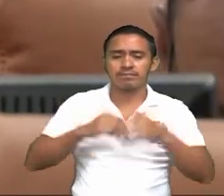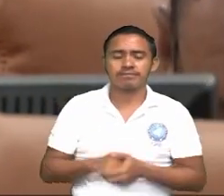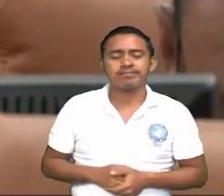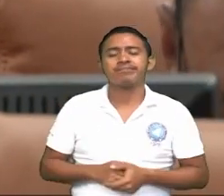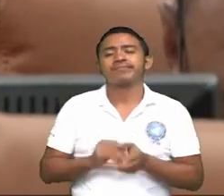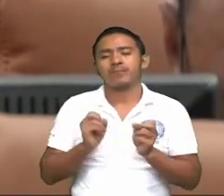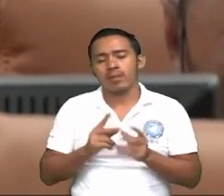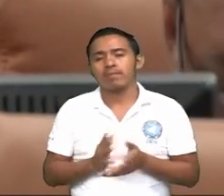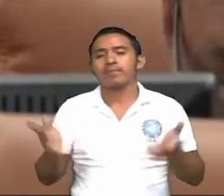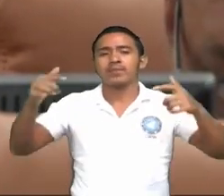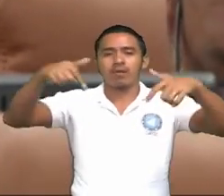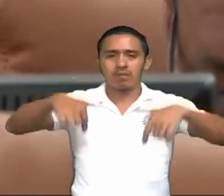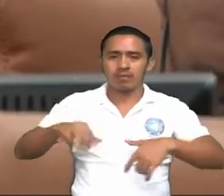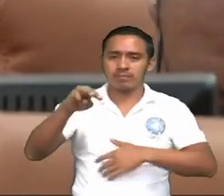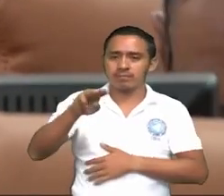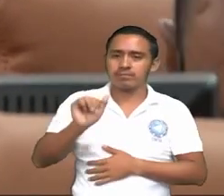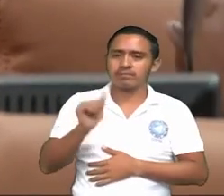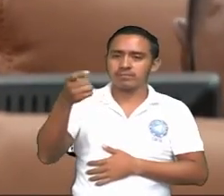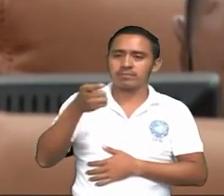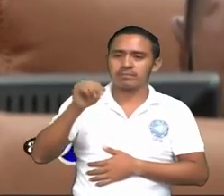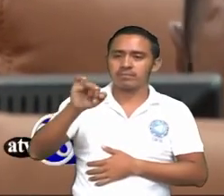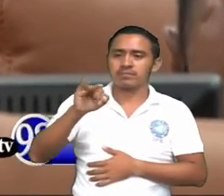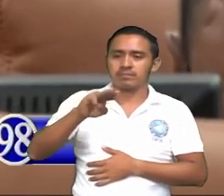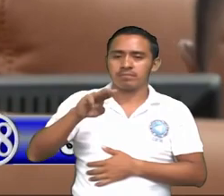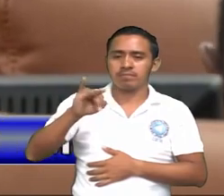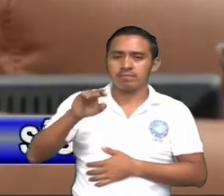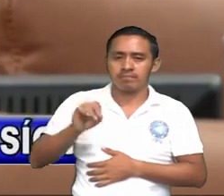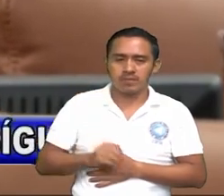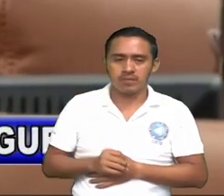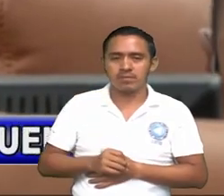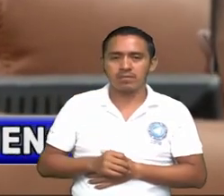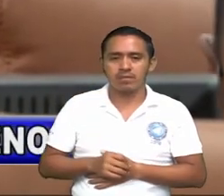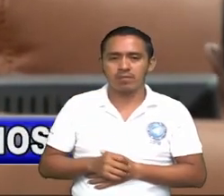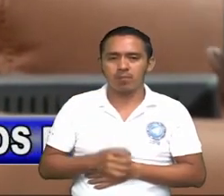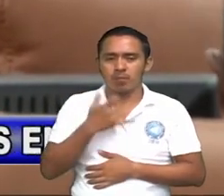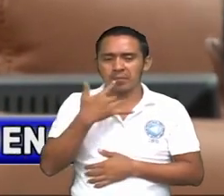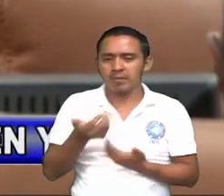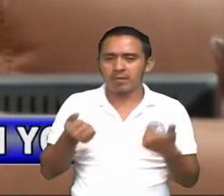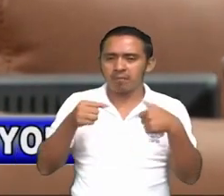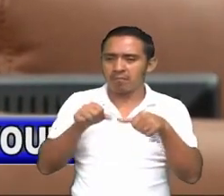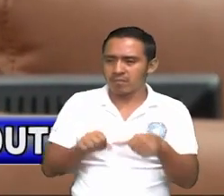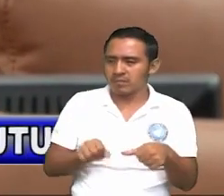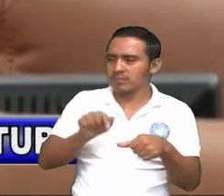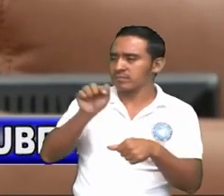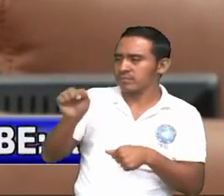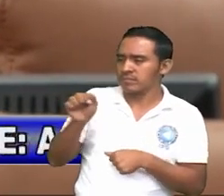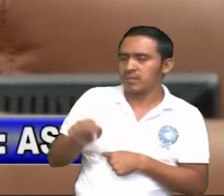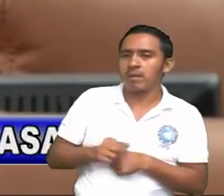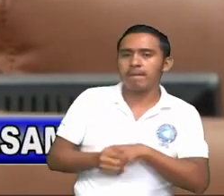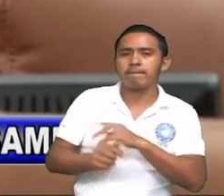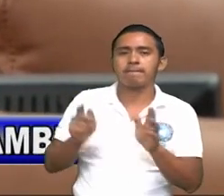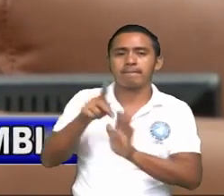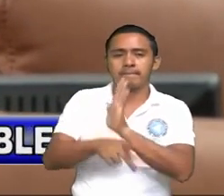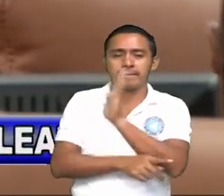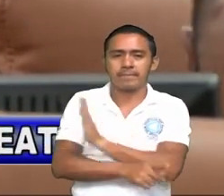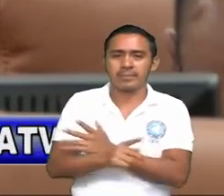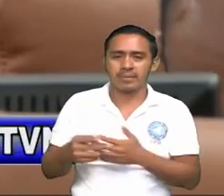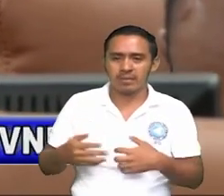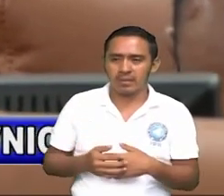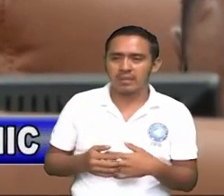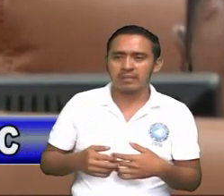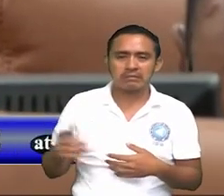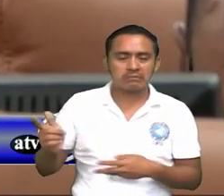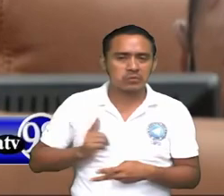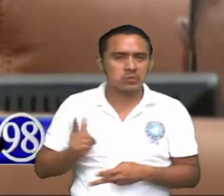Maximino Rodríguez a decirme que porque vamos a hacer un acuerdo de esta naturaleza con un país al que no le falta nada porque lo